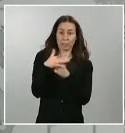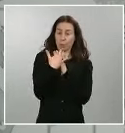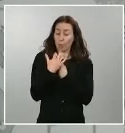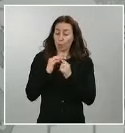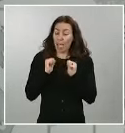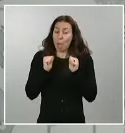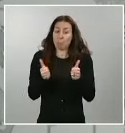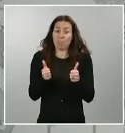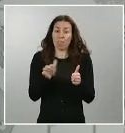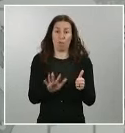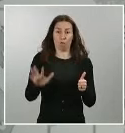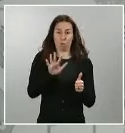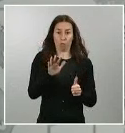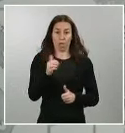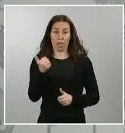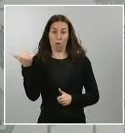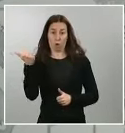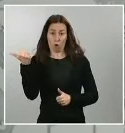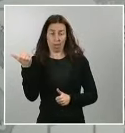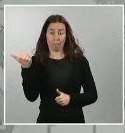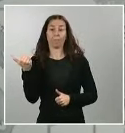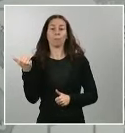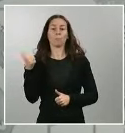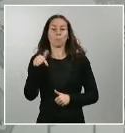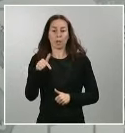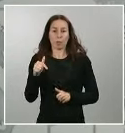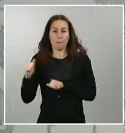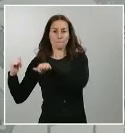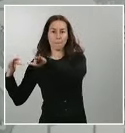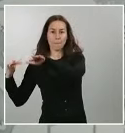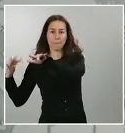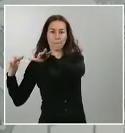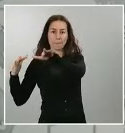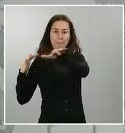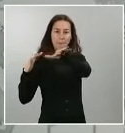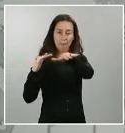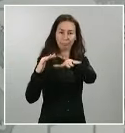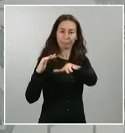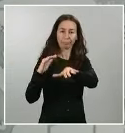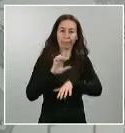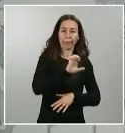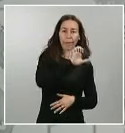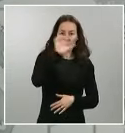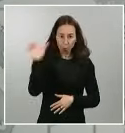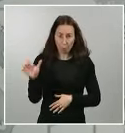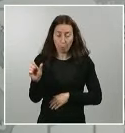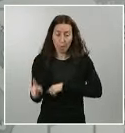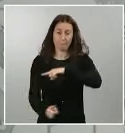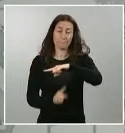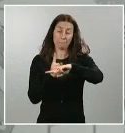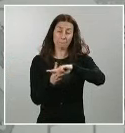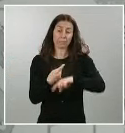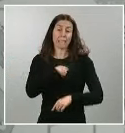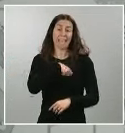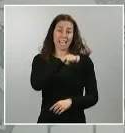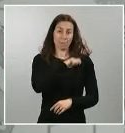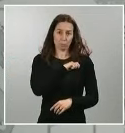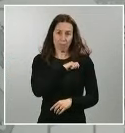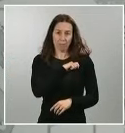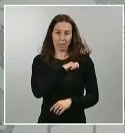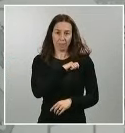está situado en Europa, y más precisamente en países como el nuestro, como una de las primeras estaciones de tránsito antes